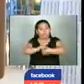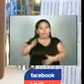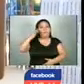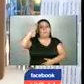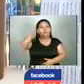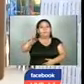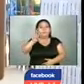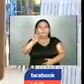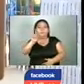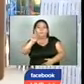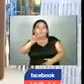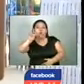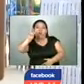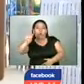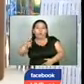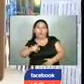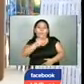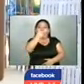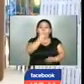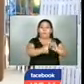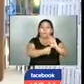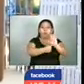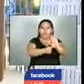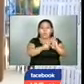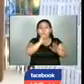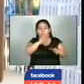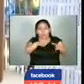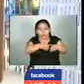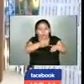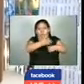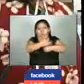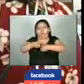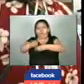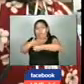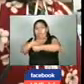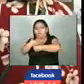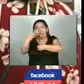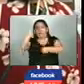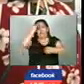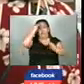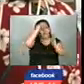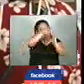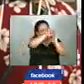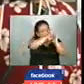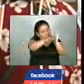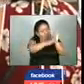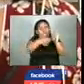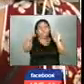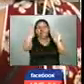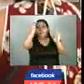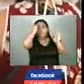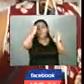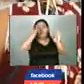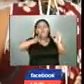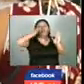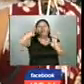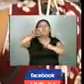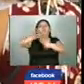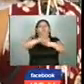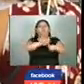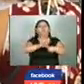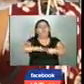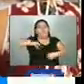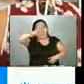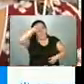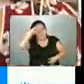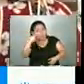2024. Los voceros dicen que las bases de sus partidos son claras y que las estrategias rumbo a las urnas se centran